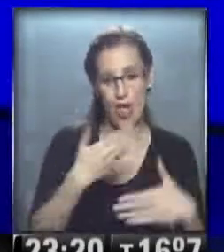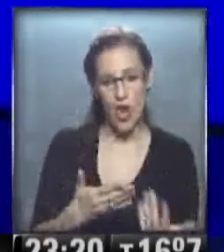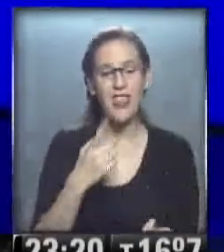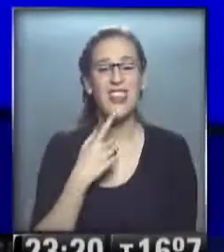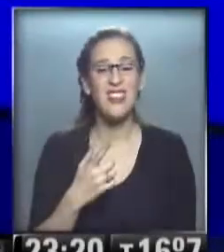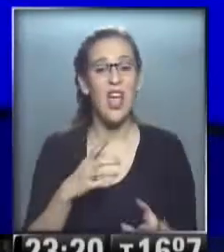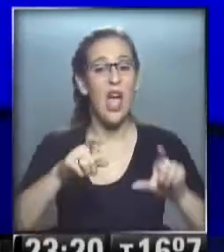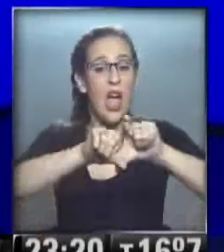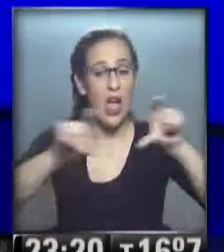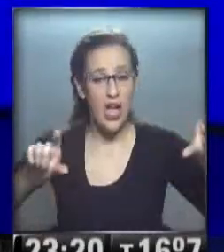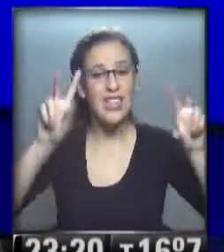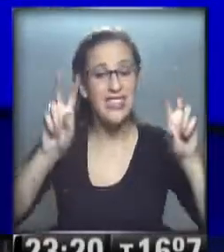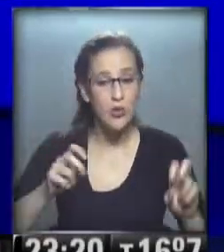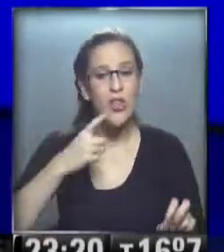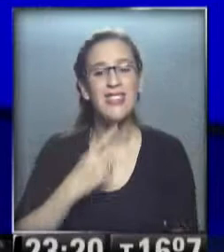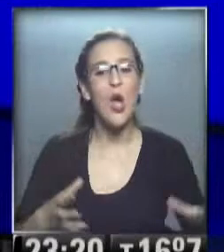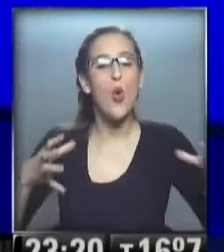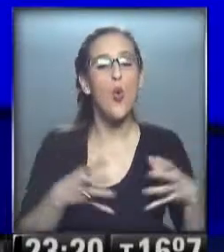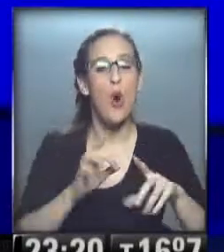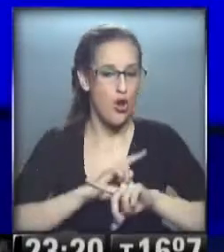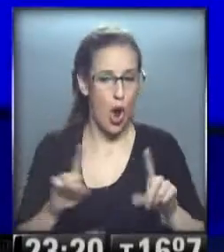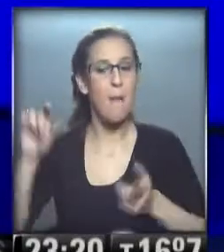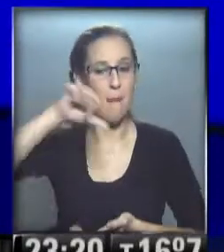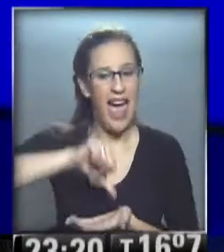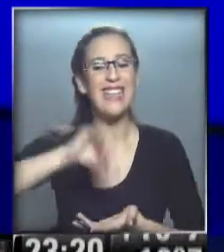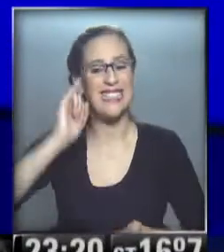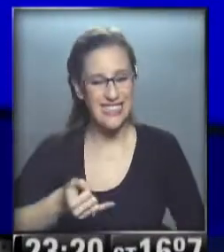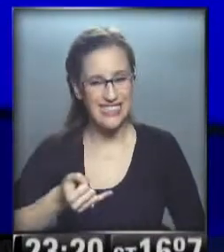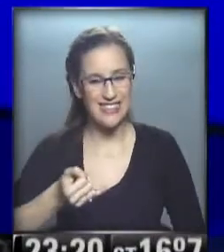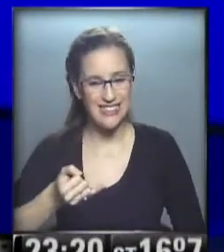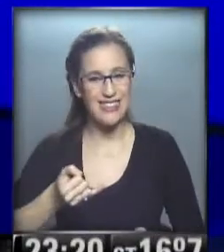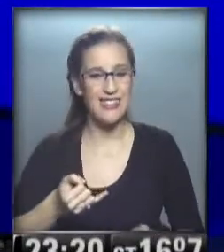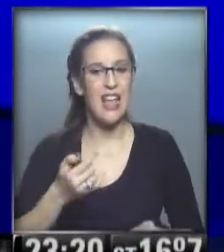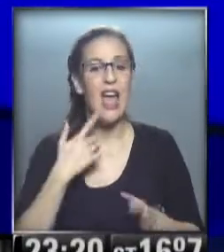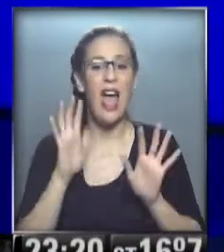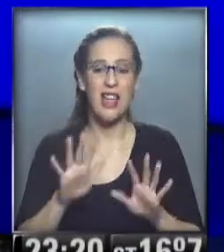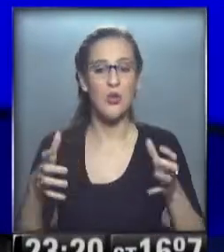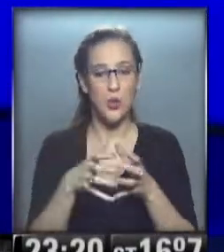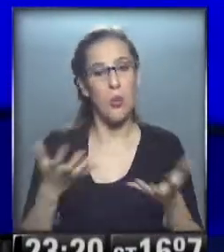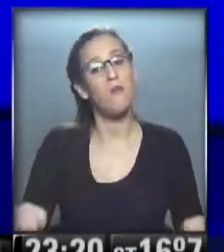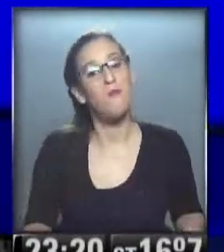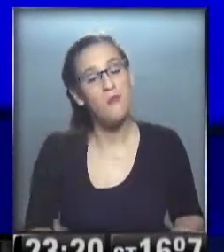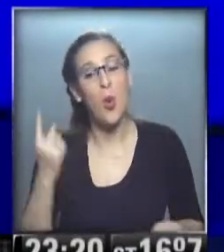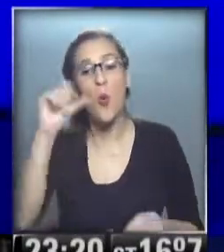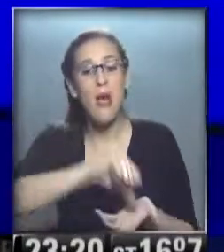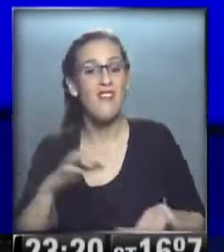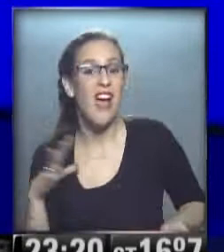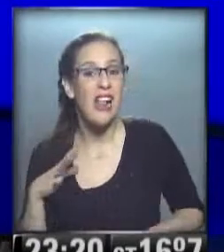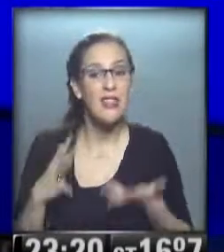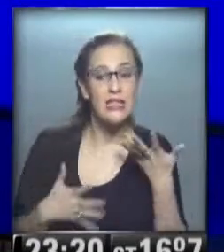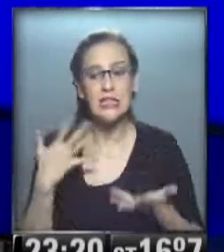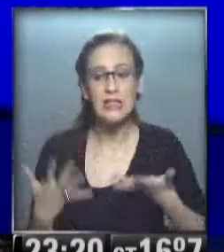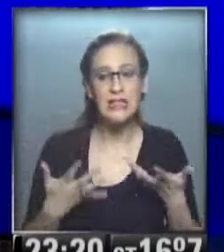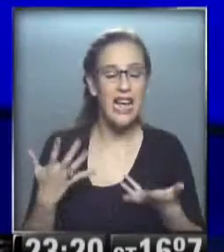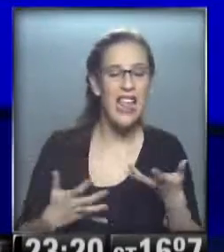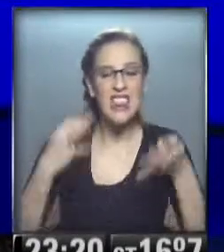equipo. Exactamente, somos un país. Ese es el eslogan entonces que va a tener alegría la selección argentina. Y un país está esperando la definición del torneo final de la